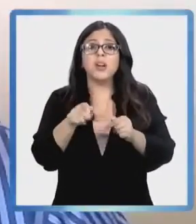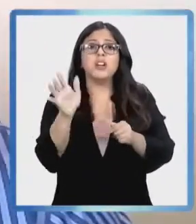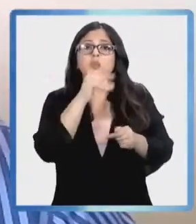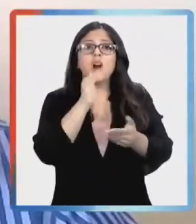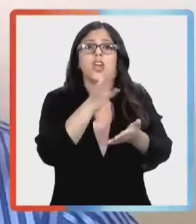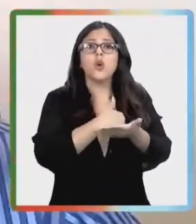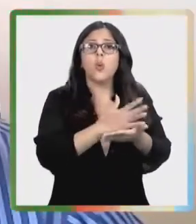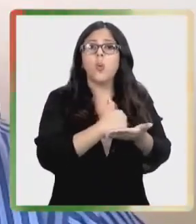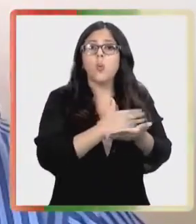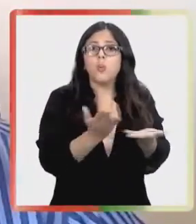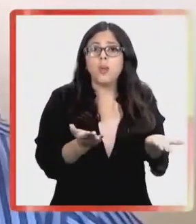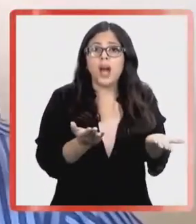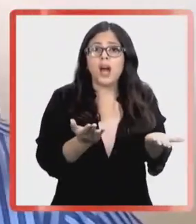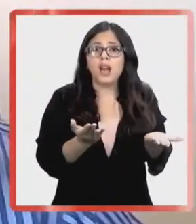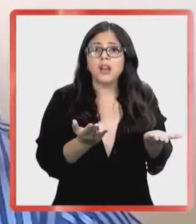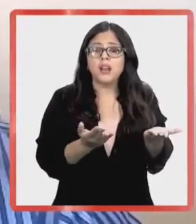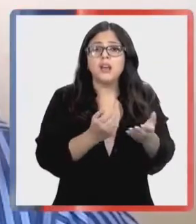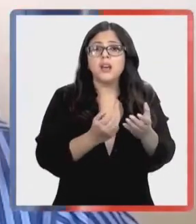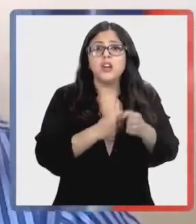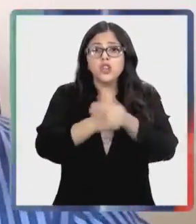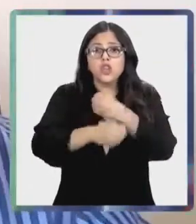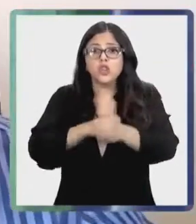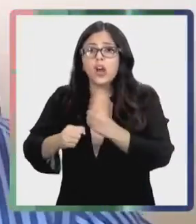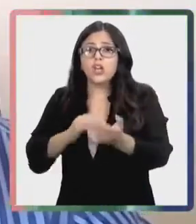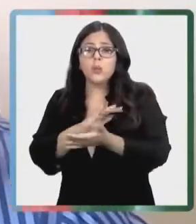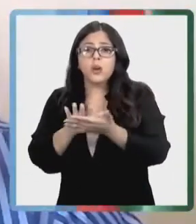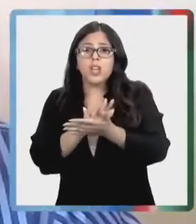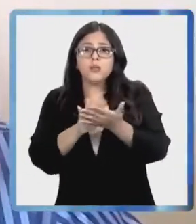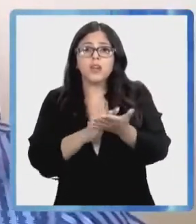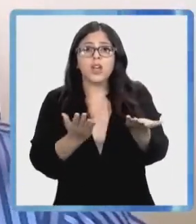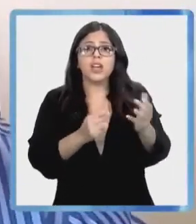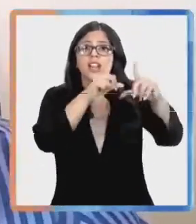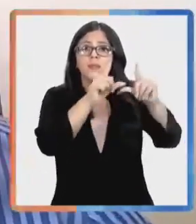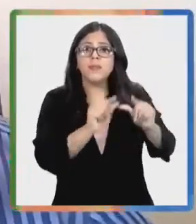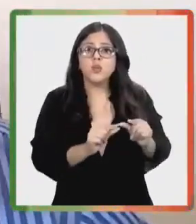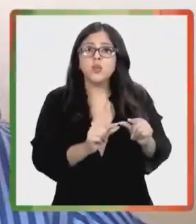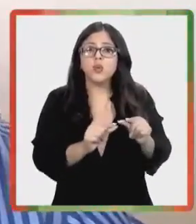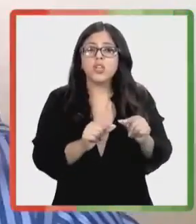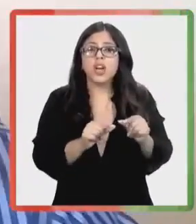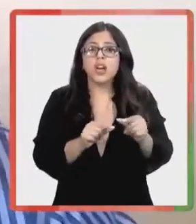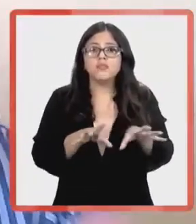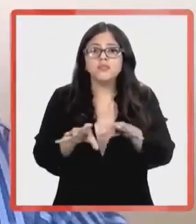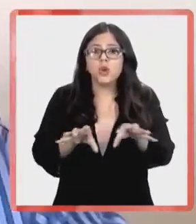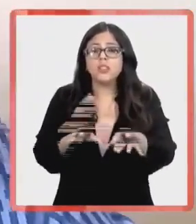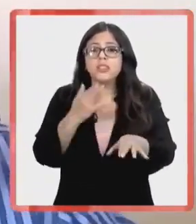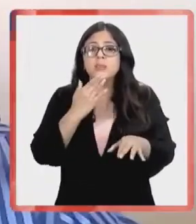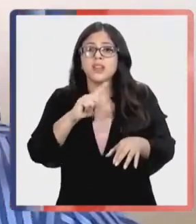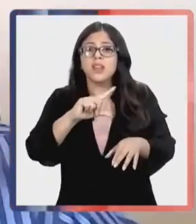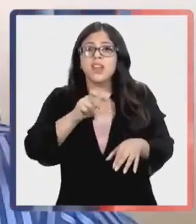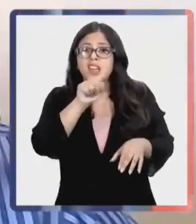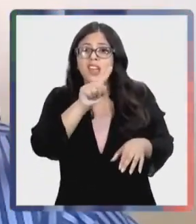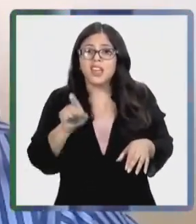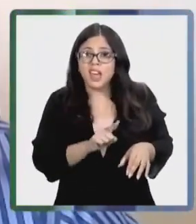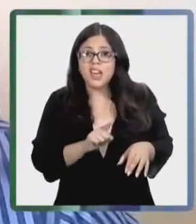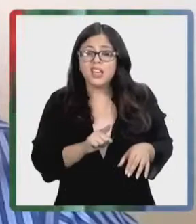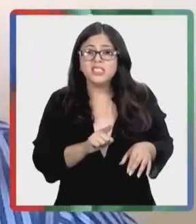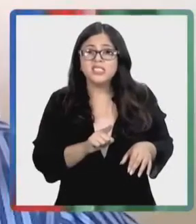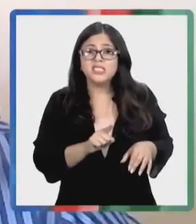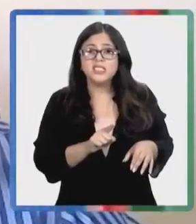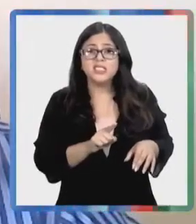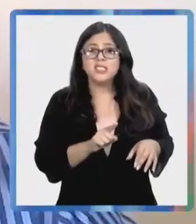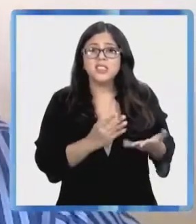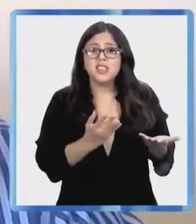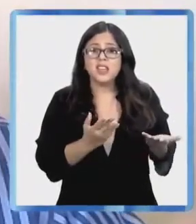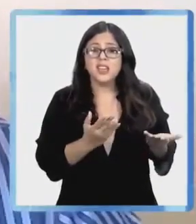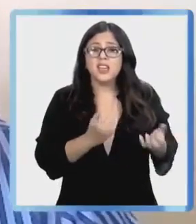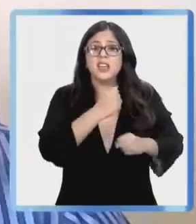plan todos los años de manera abusiva. Por ejemplo, que le corten los convenios. Por ejemplo, que la cobertura GES, que también es en marzo de cada año y que ahora